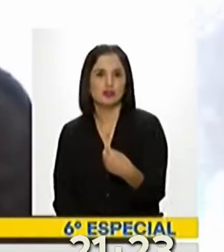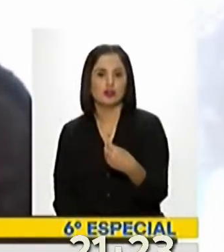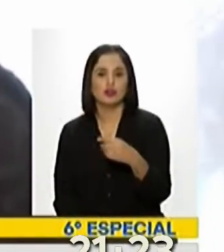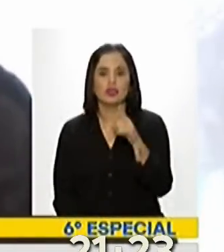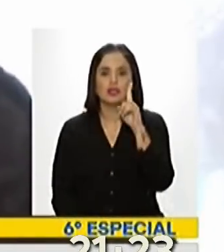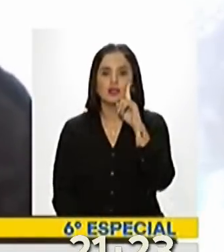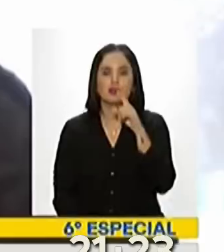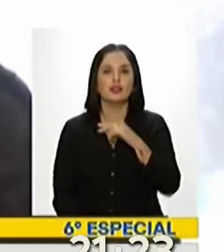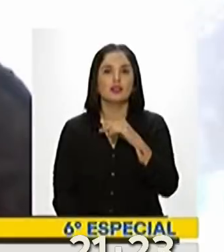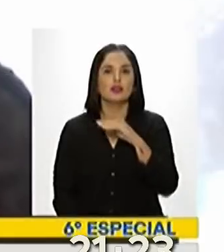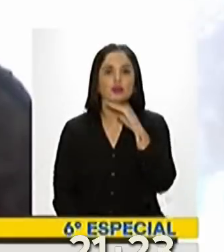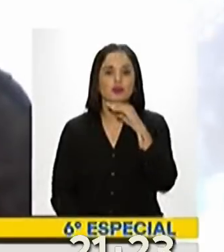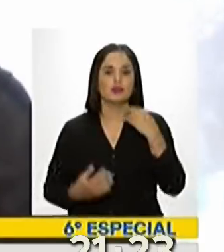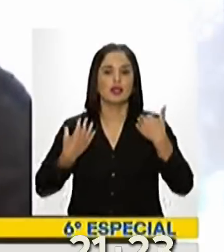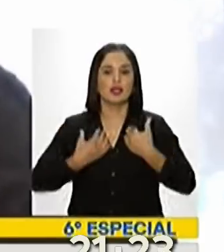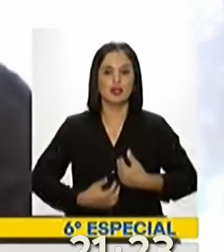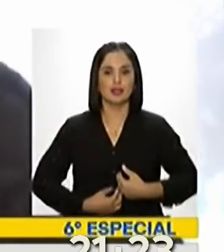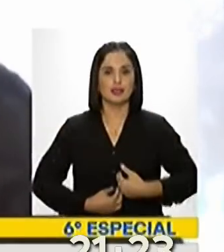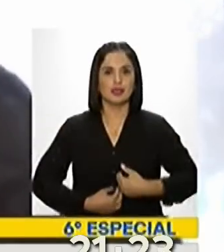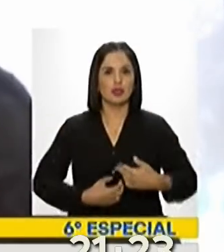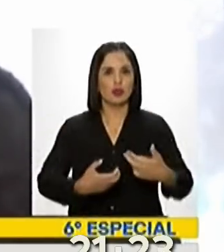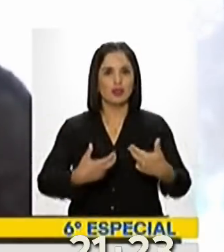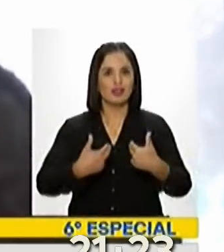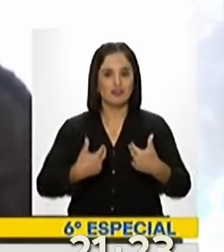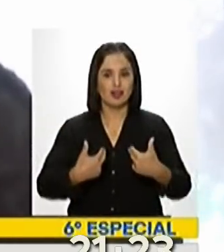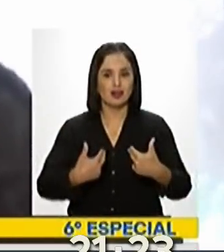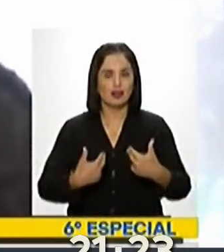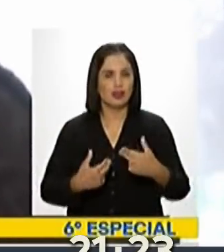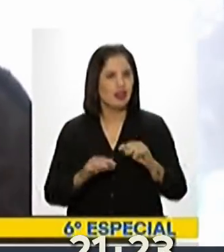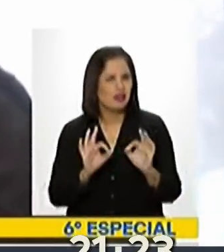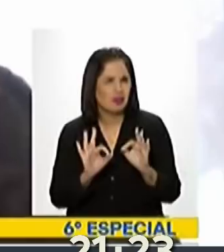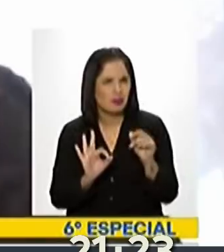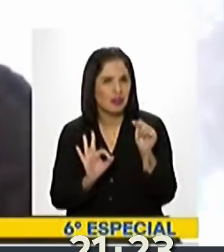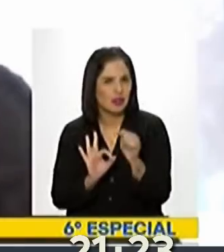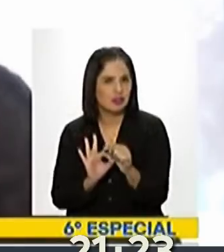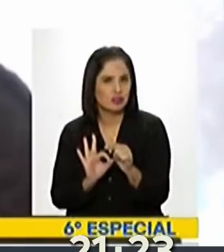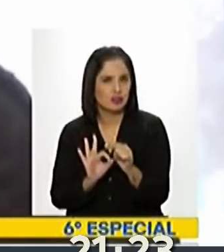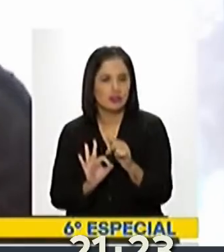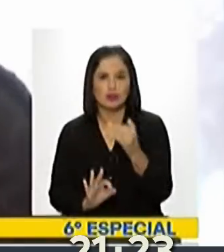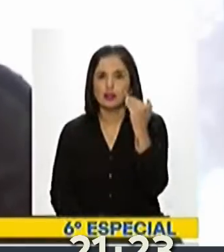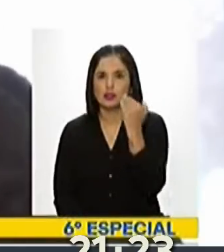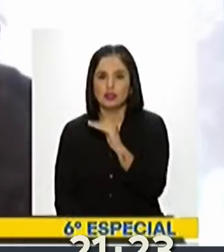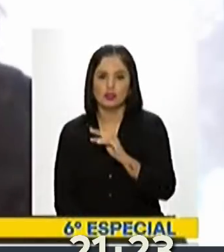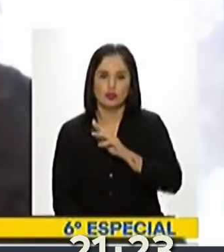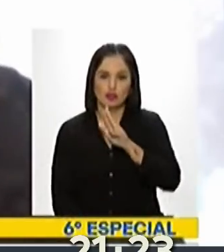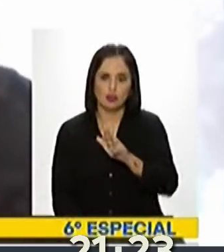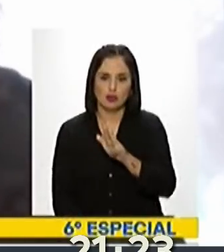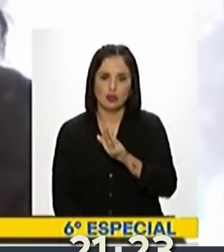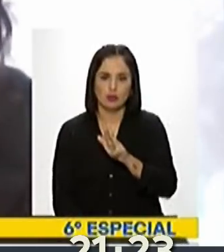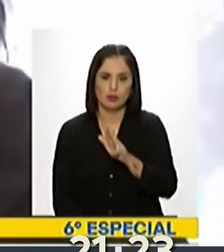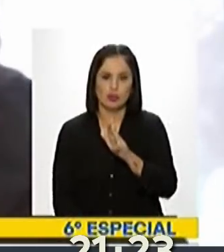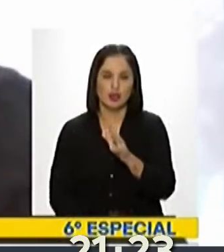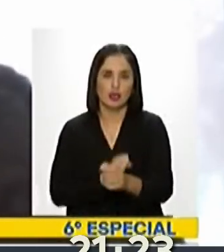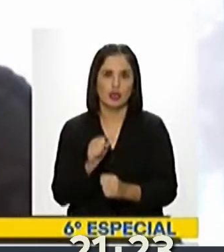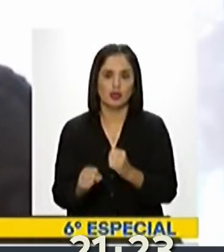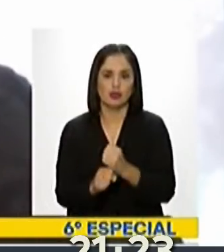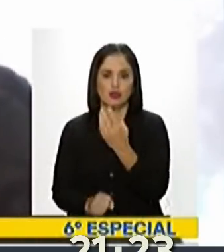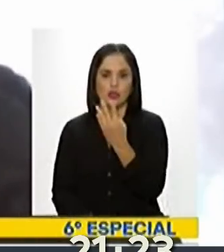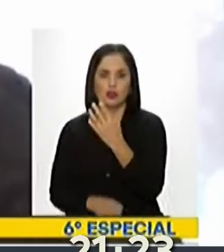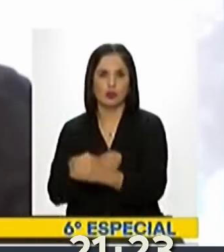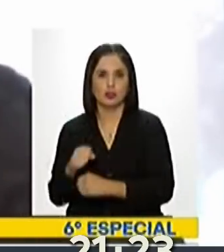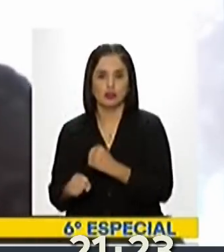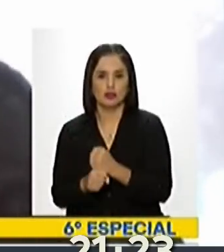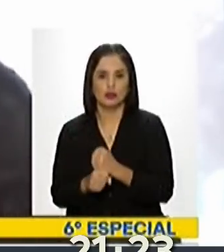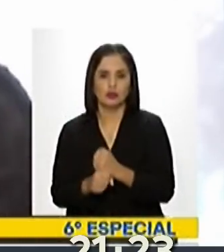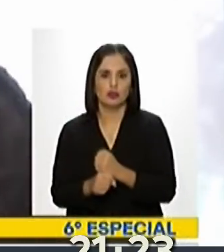antibalas. Ustedes lo encuentran normal. Niños de 9 y 4 años, el mayor tiene la instrucción de descolgar al